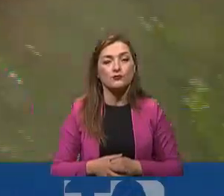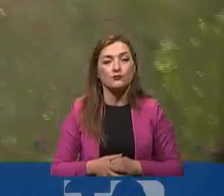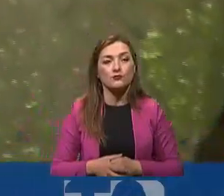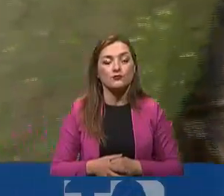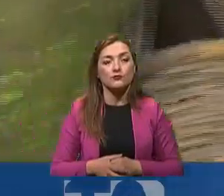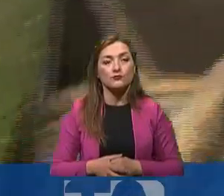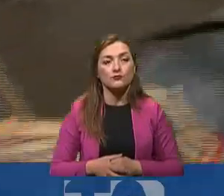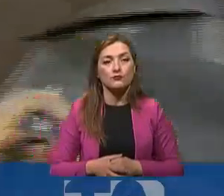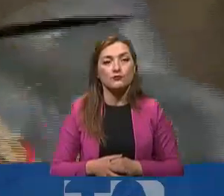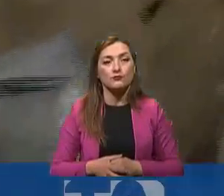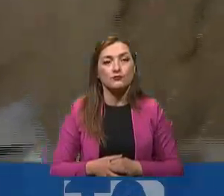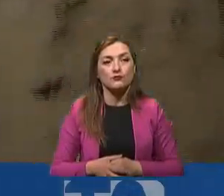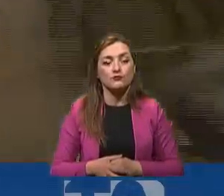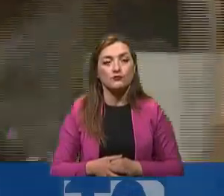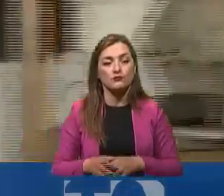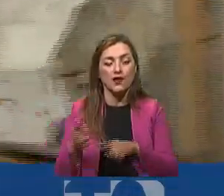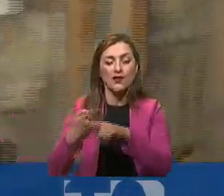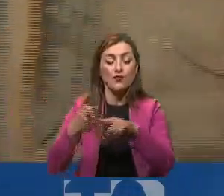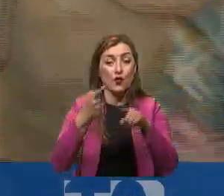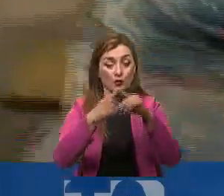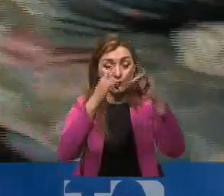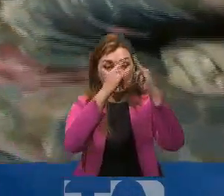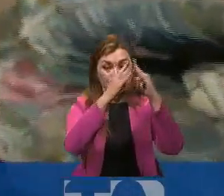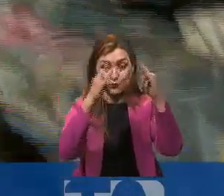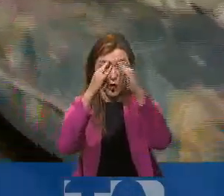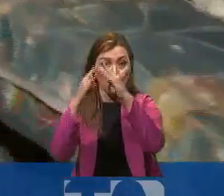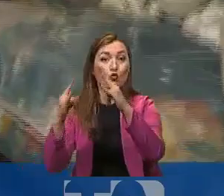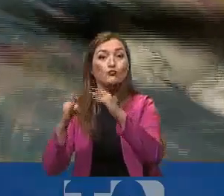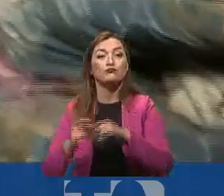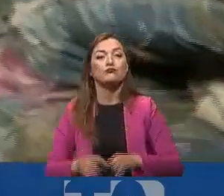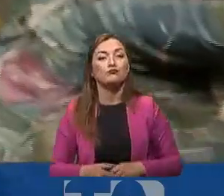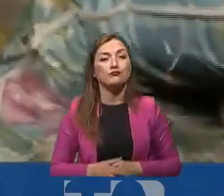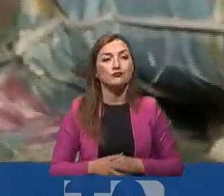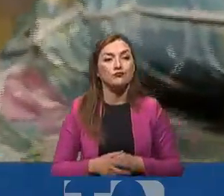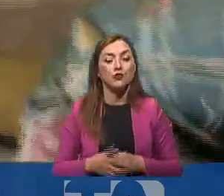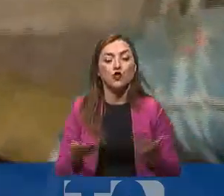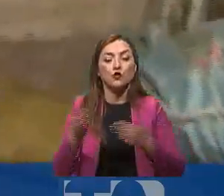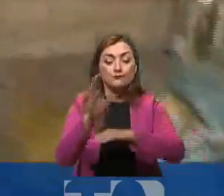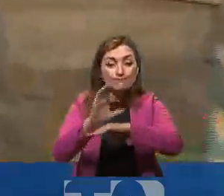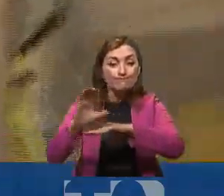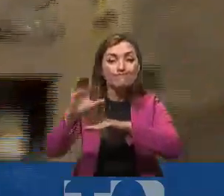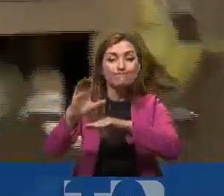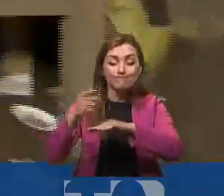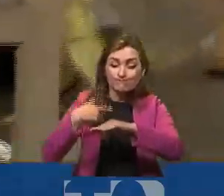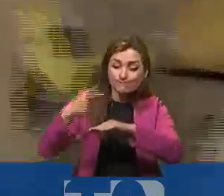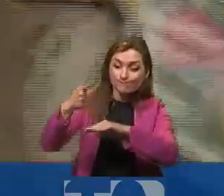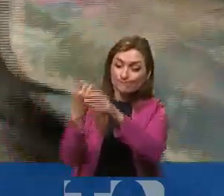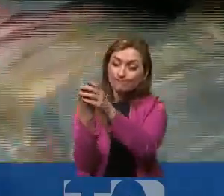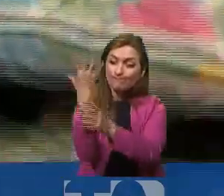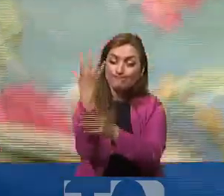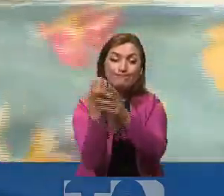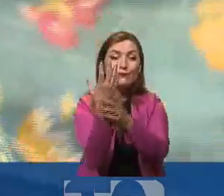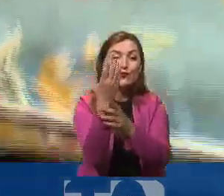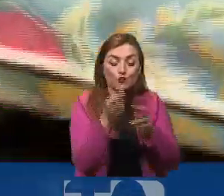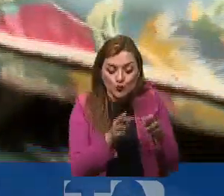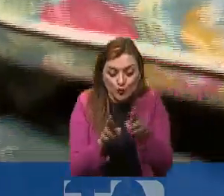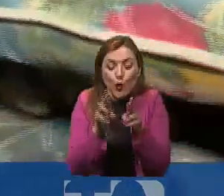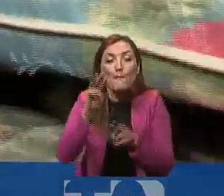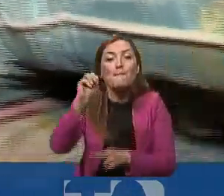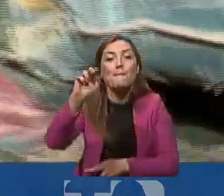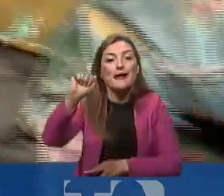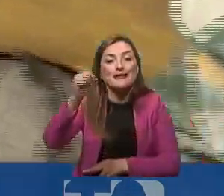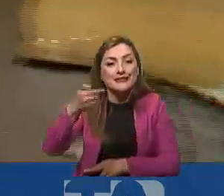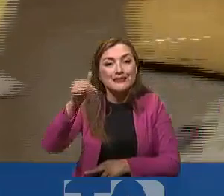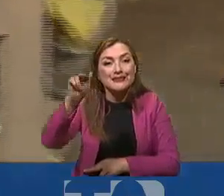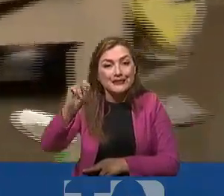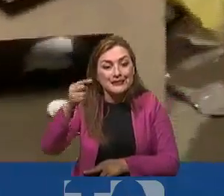ustedes, son varias de estas covachas que se encuentran desplegadas en los bosques, no solo de acá, sino también del Machángara. En el